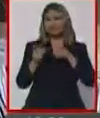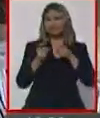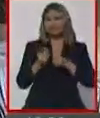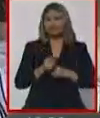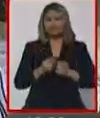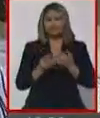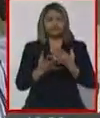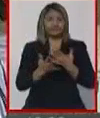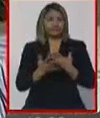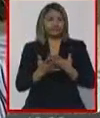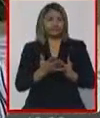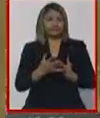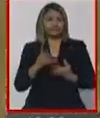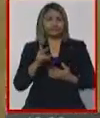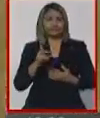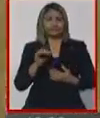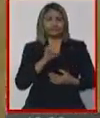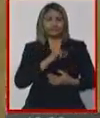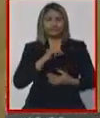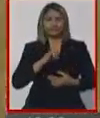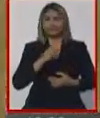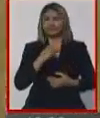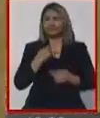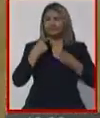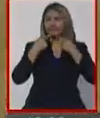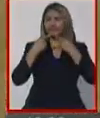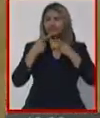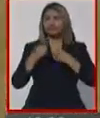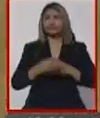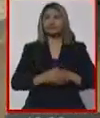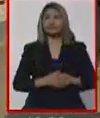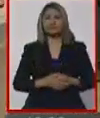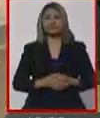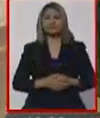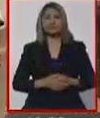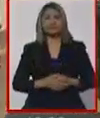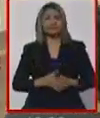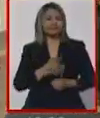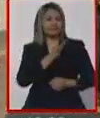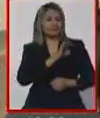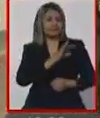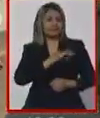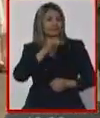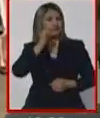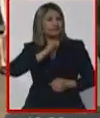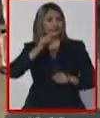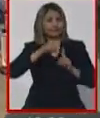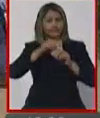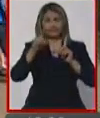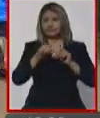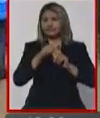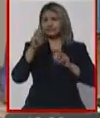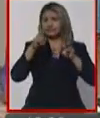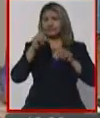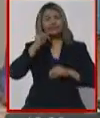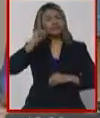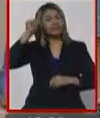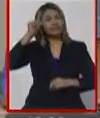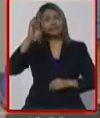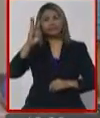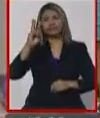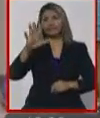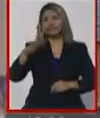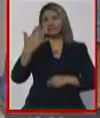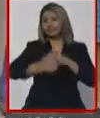régimen penitenciario al decreto del indulto promulgado por el presidente Evo Morales, está en beneficiar a las mujeres embarazadas, personas mayores de